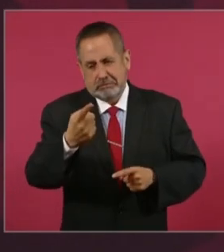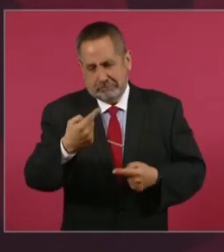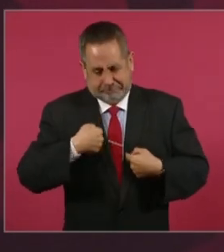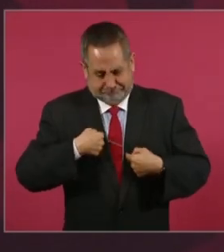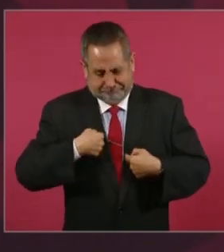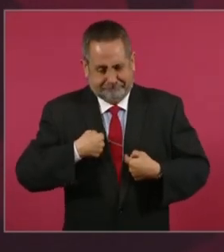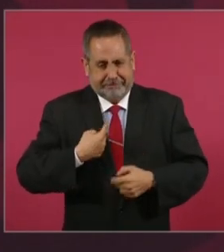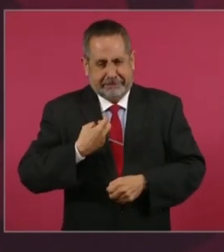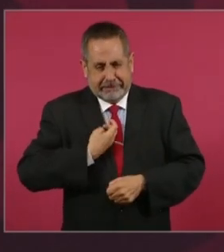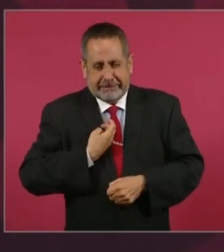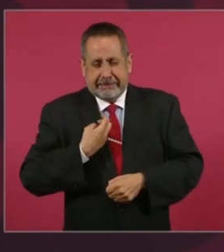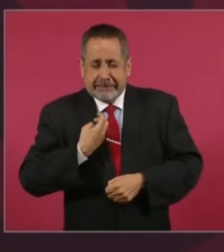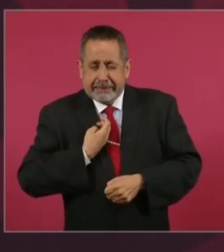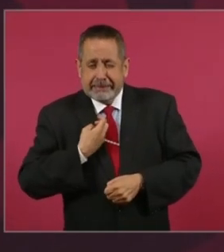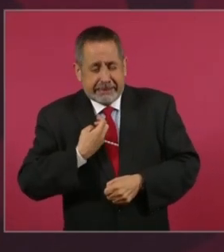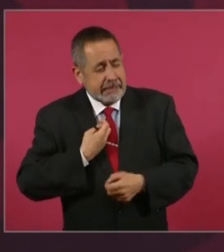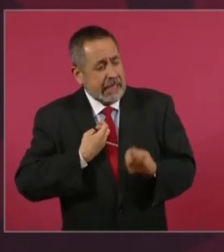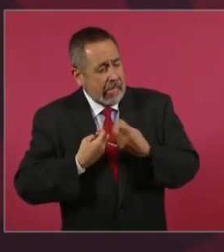Entonces,